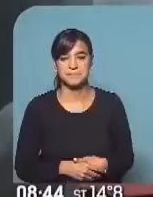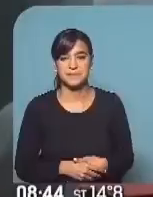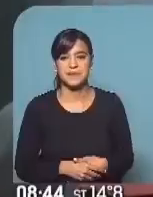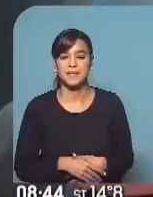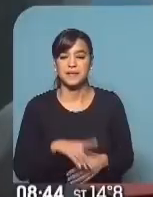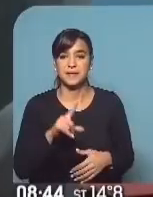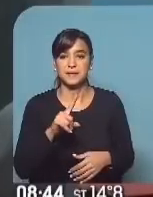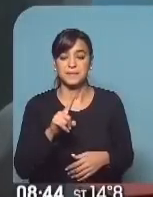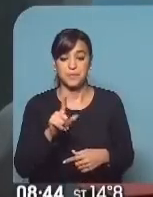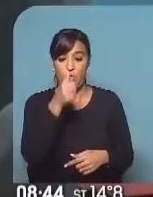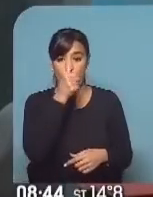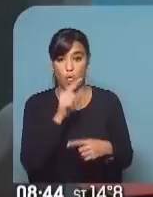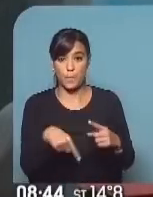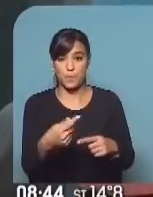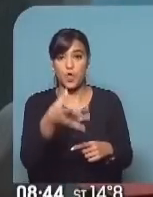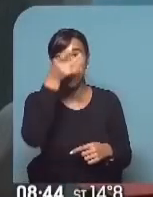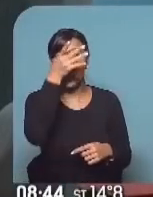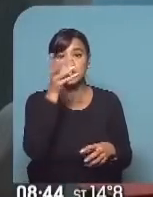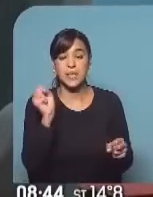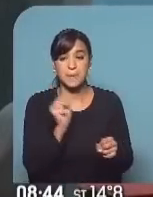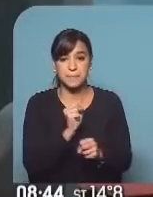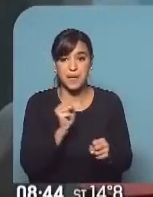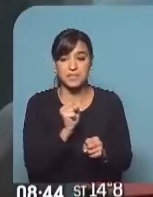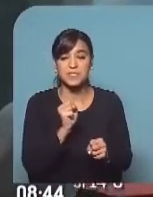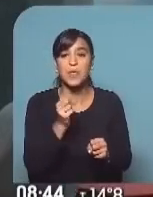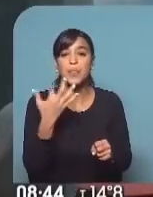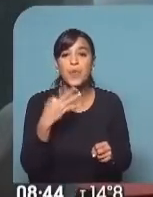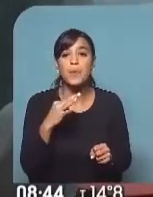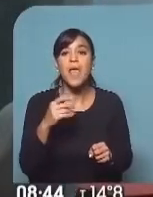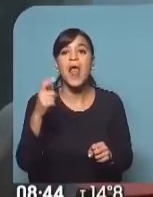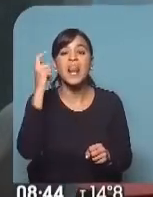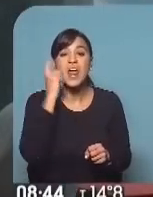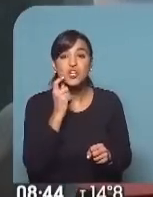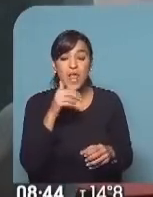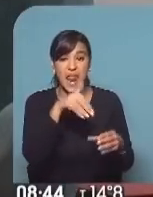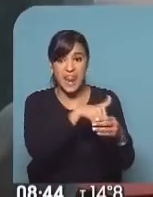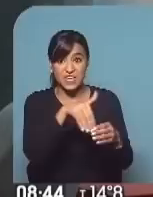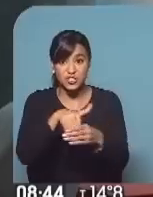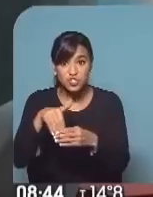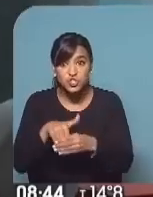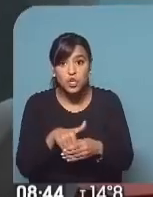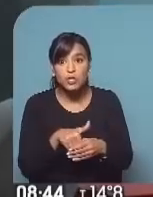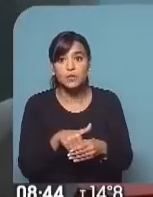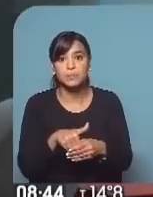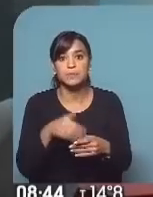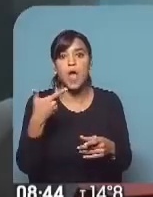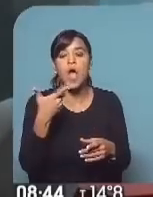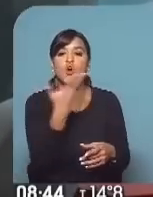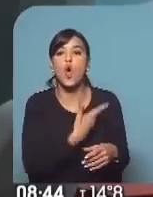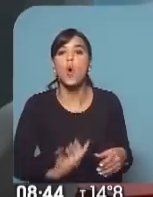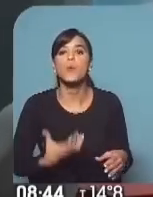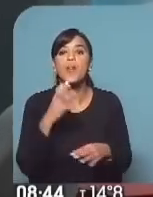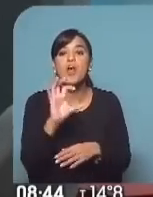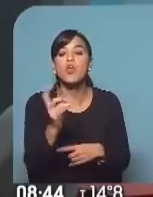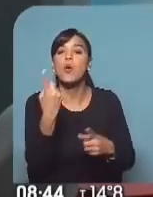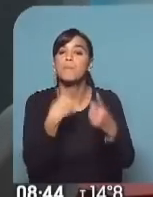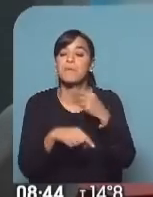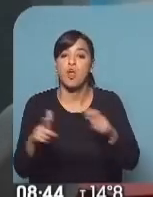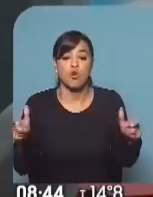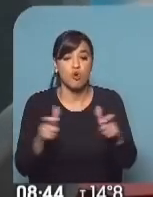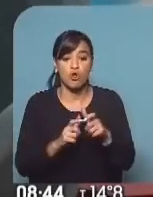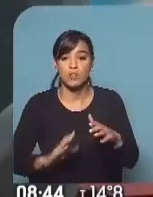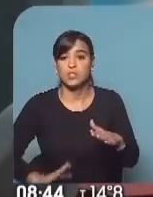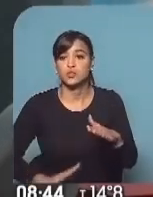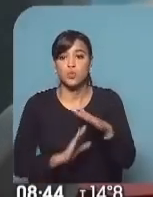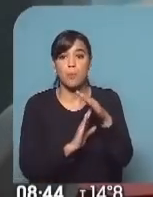este próximo domingo 12 de mayo debían realizarse en la rioja las elecciones a gobernador desde que la corte suprema le